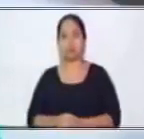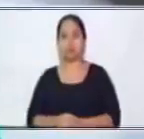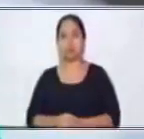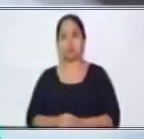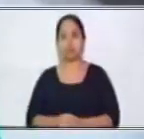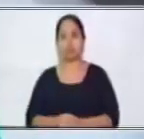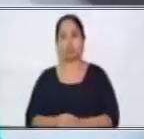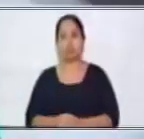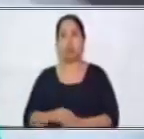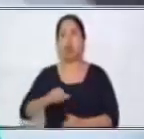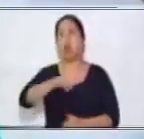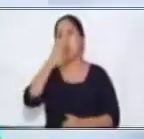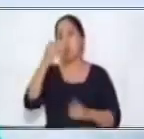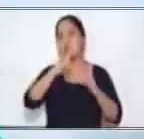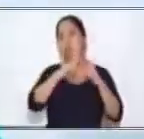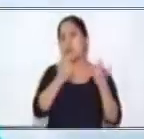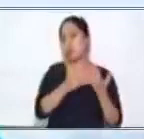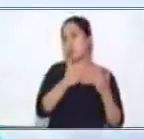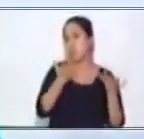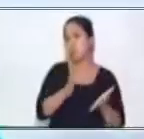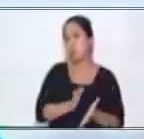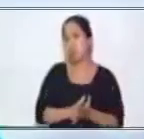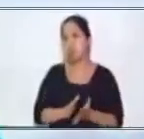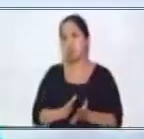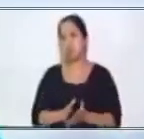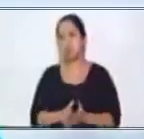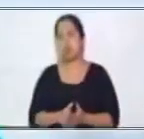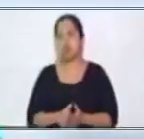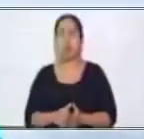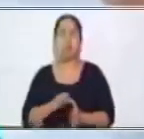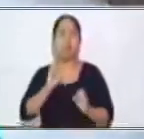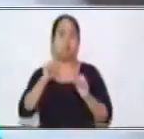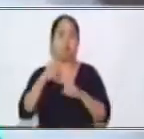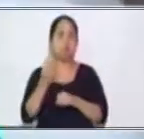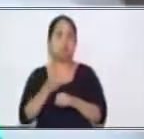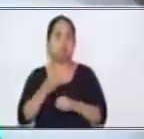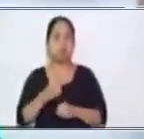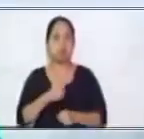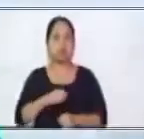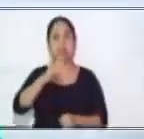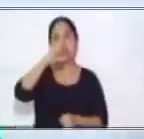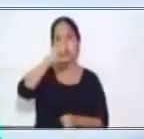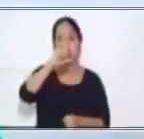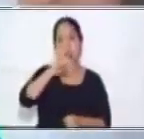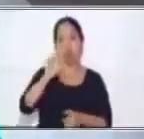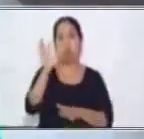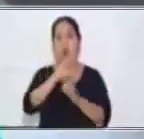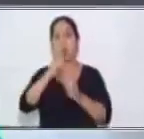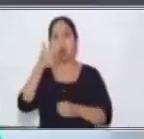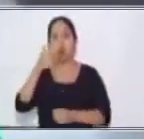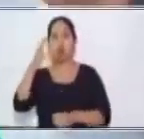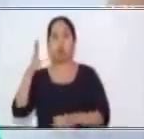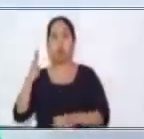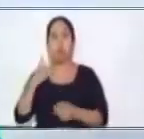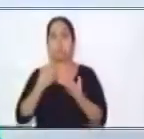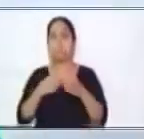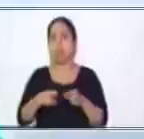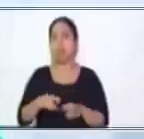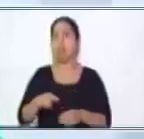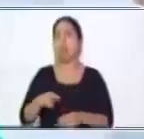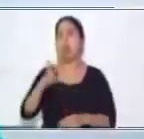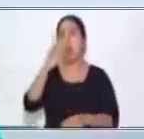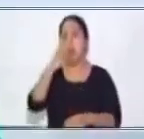En otros programas le llamamos, en lugar de la R, pues tenía la letra C y usábamos A y B, pero la R